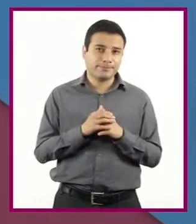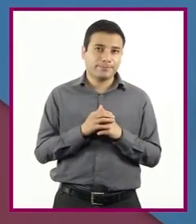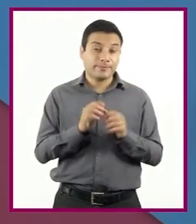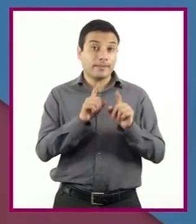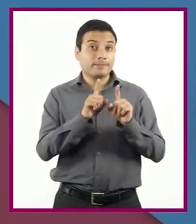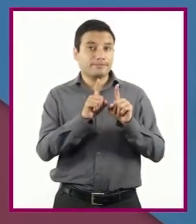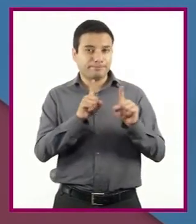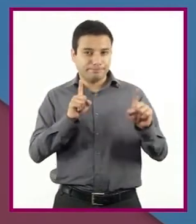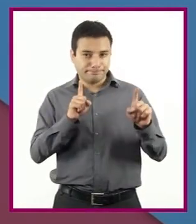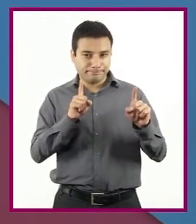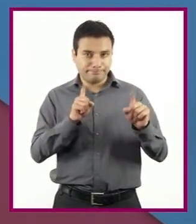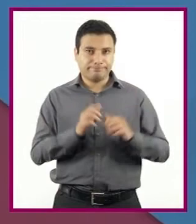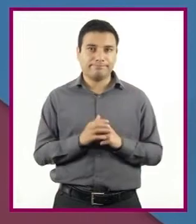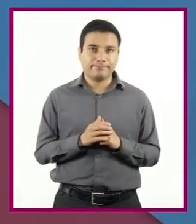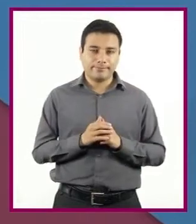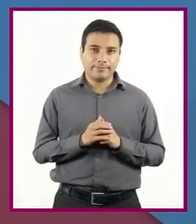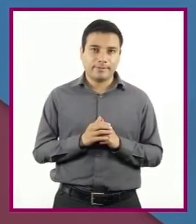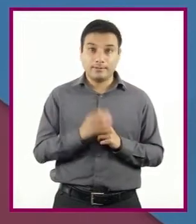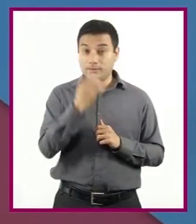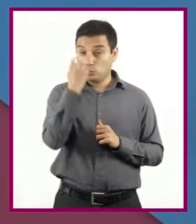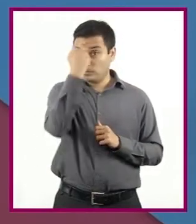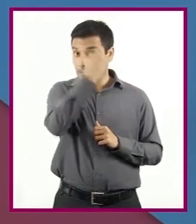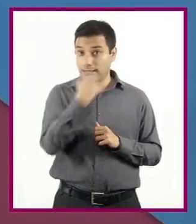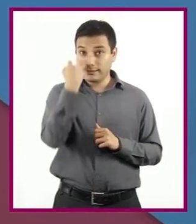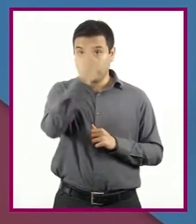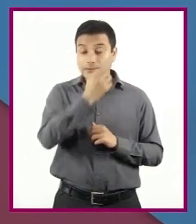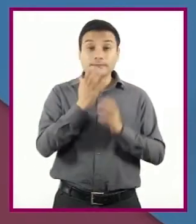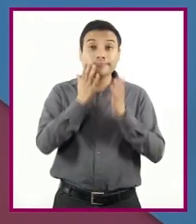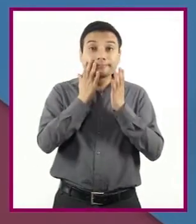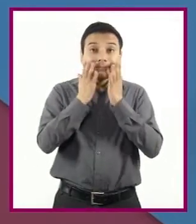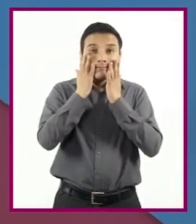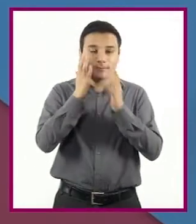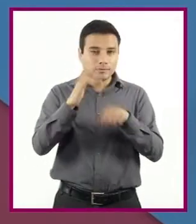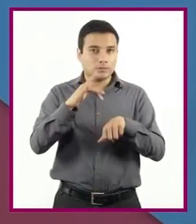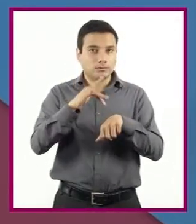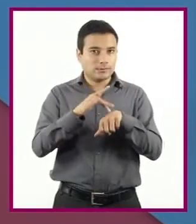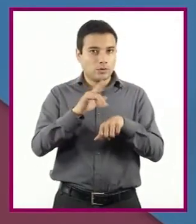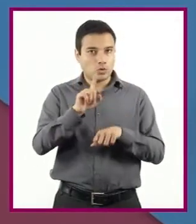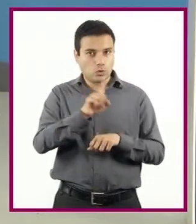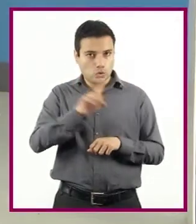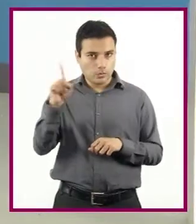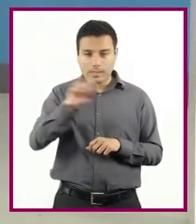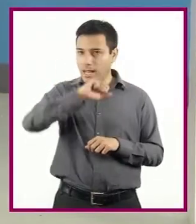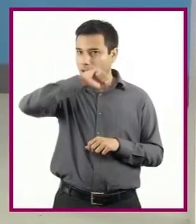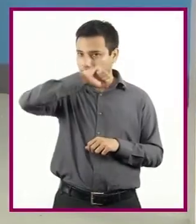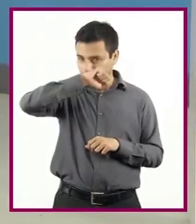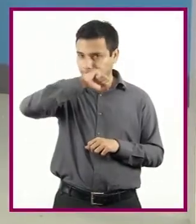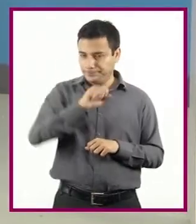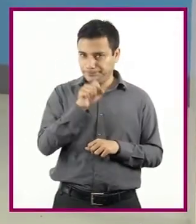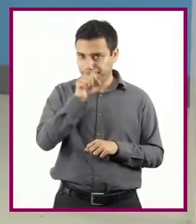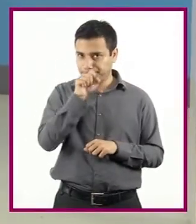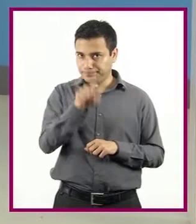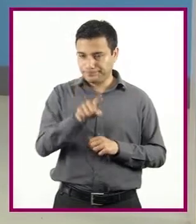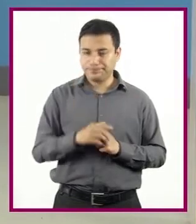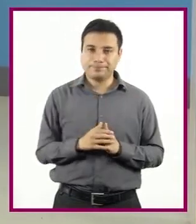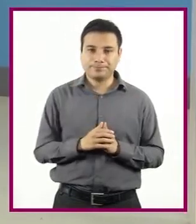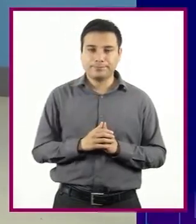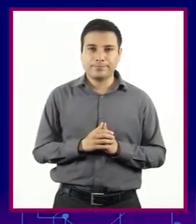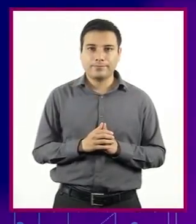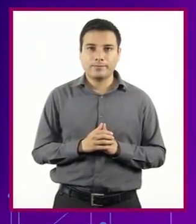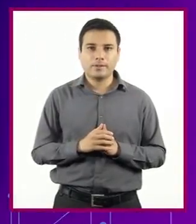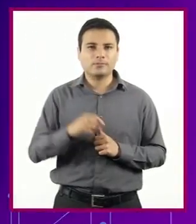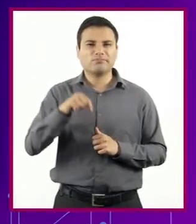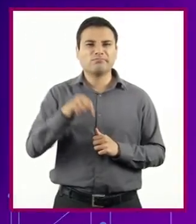sana distancia, procurar no tocarse el rostro y realizar el estornudo de etiqueta. El propósito que guiará esta